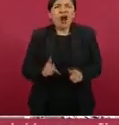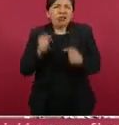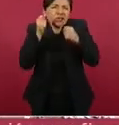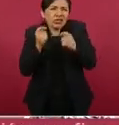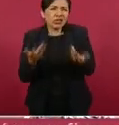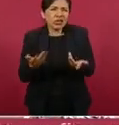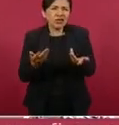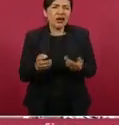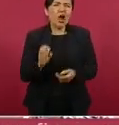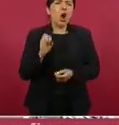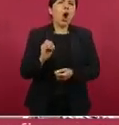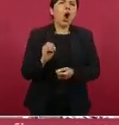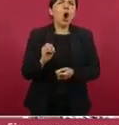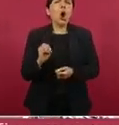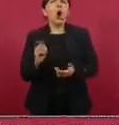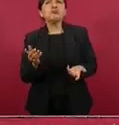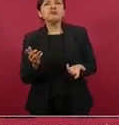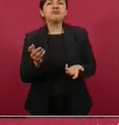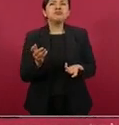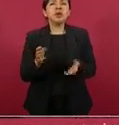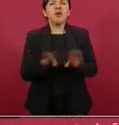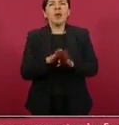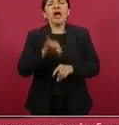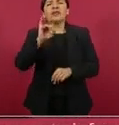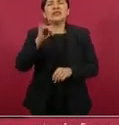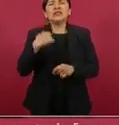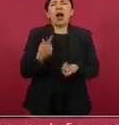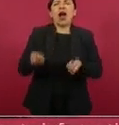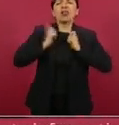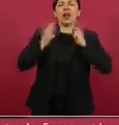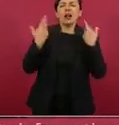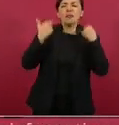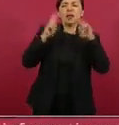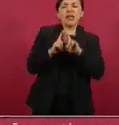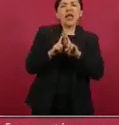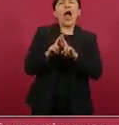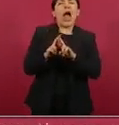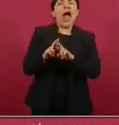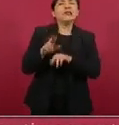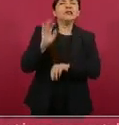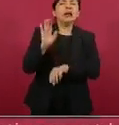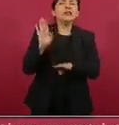o eso nada más lo tienen por encimita, pues